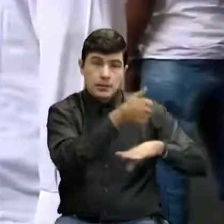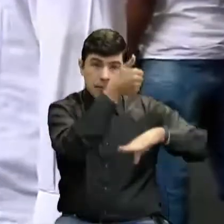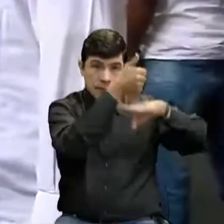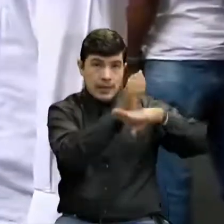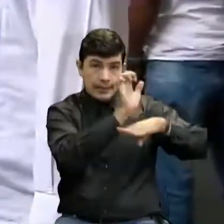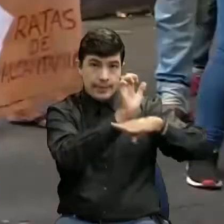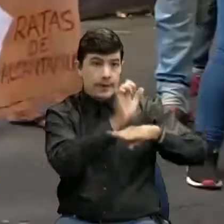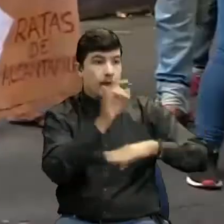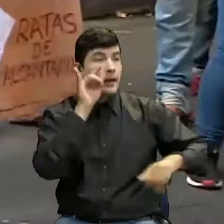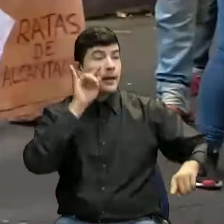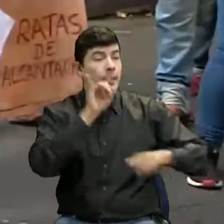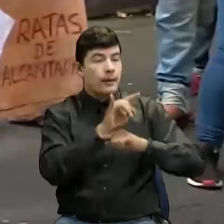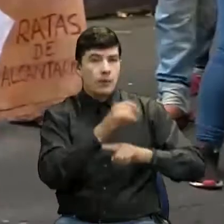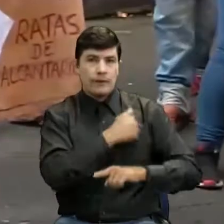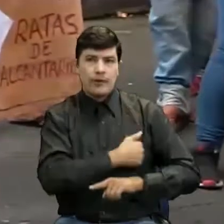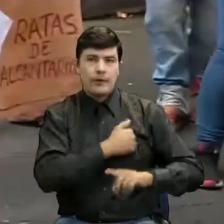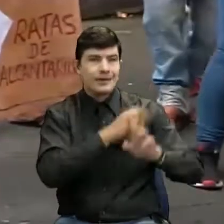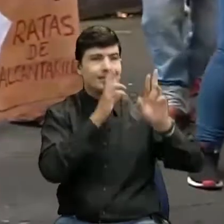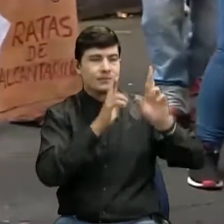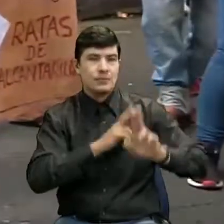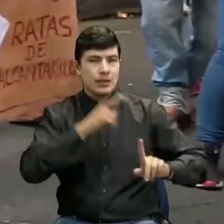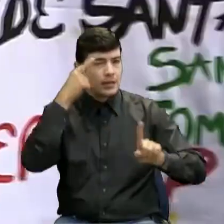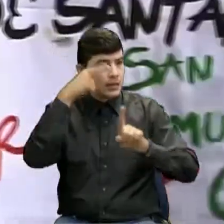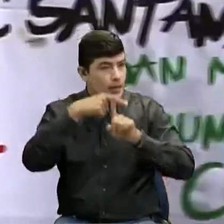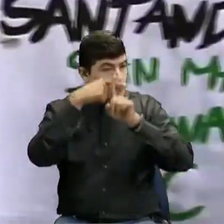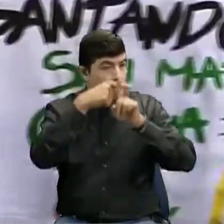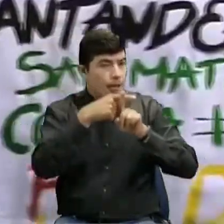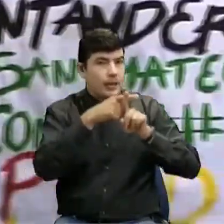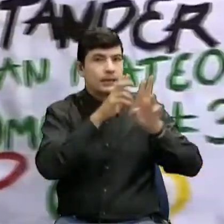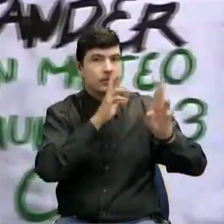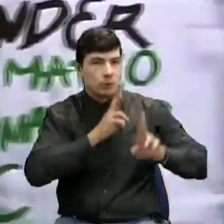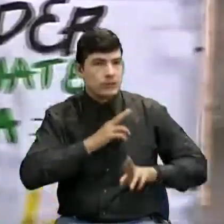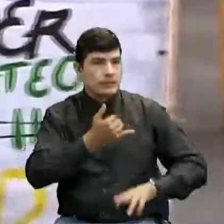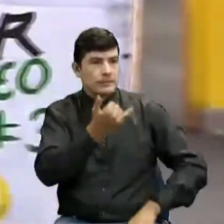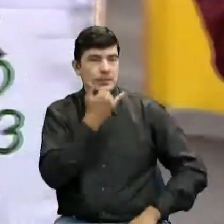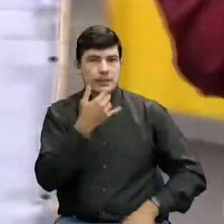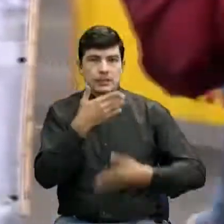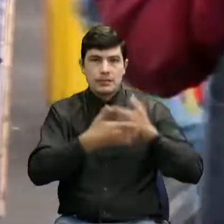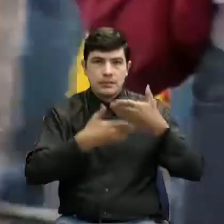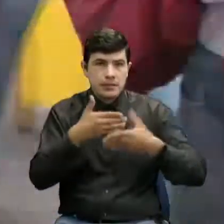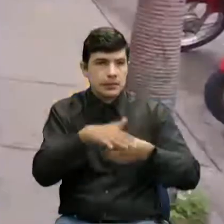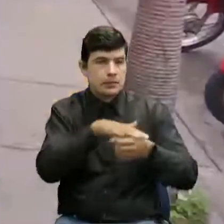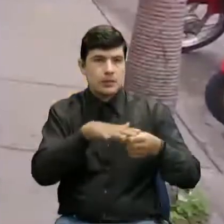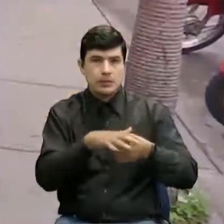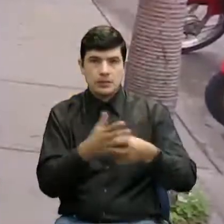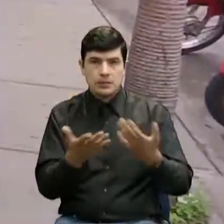interpuestos aportando transparencia a los diferentes procesos que se han radicado